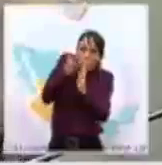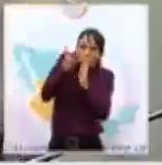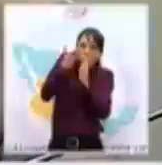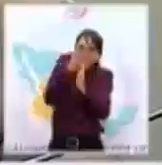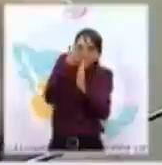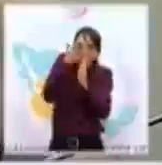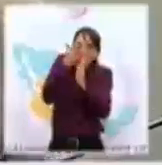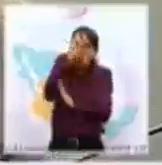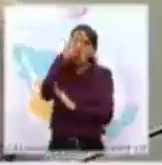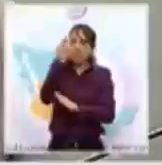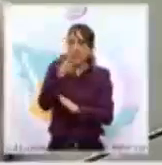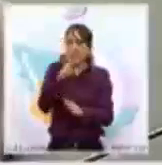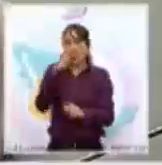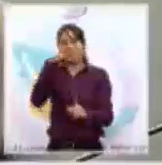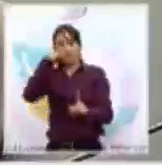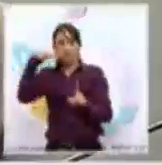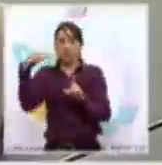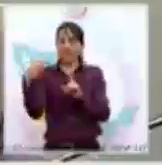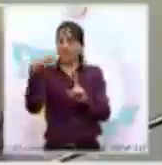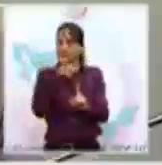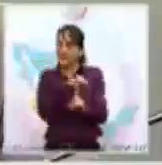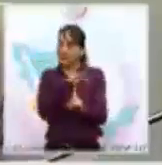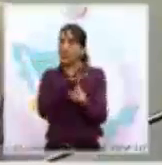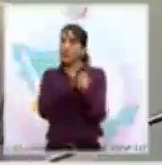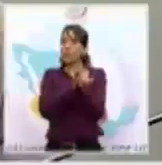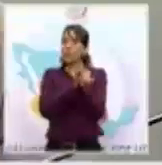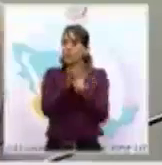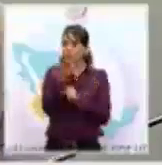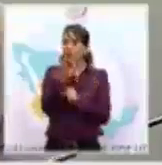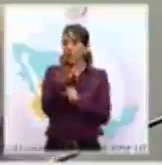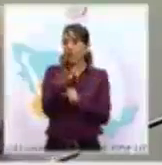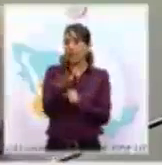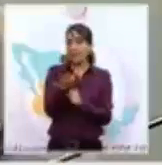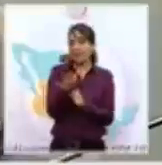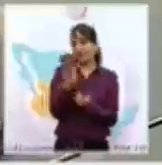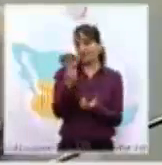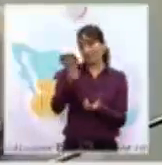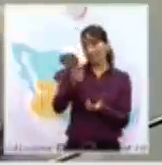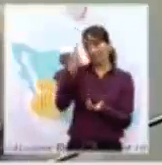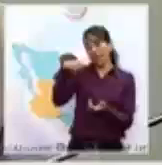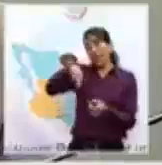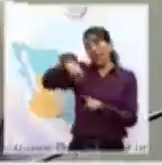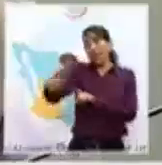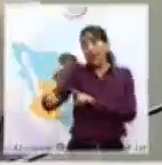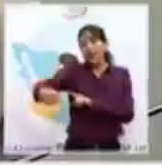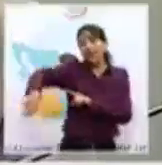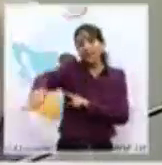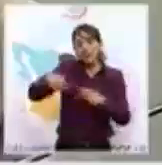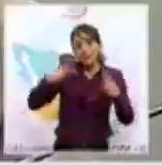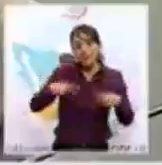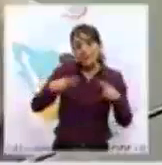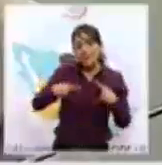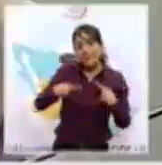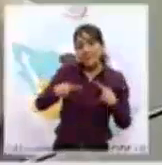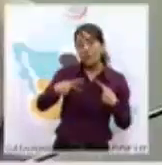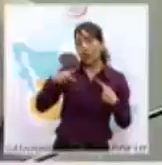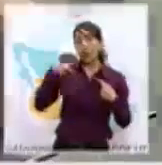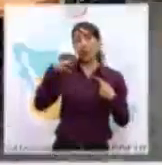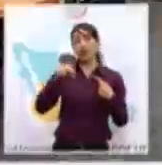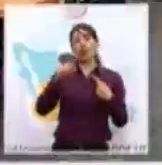una perspectiva que tiene que ver bajo esta lógica, que es básicamente una lógica de derechohabiente, y no bajo esta perspectiva